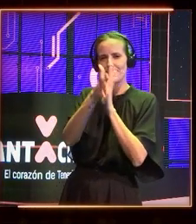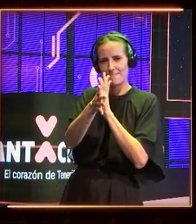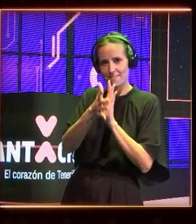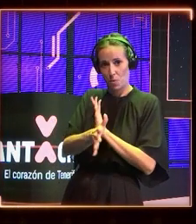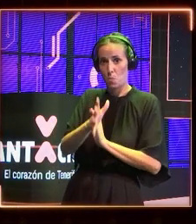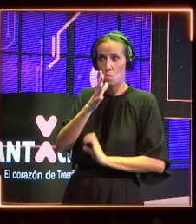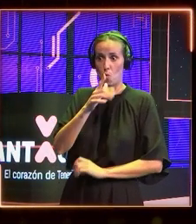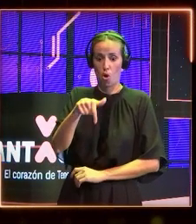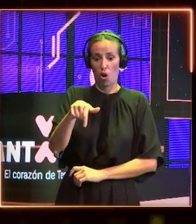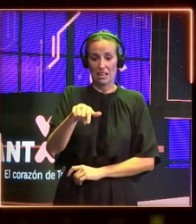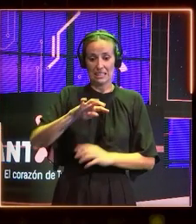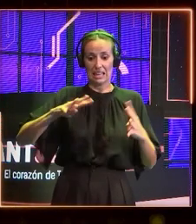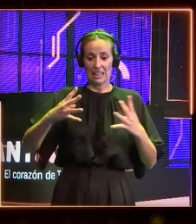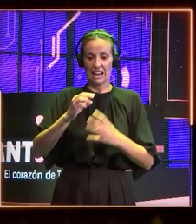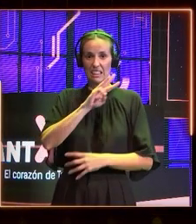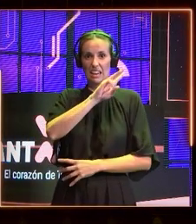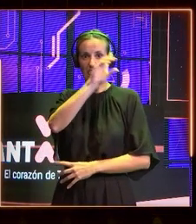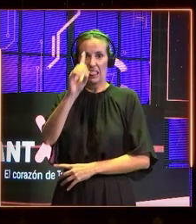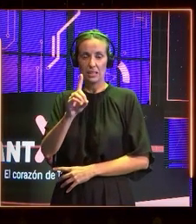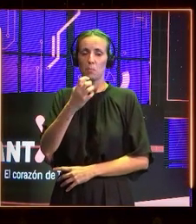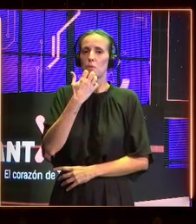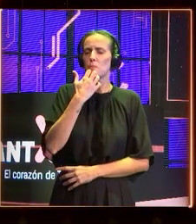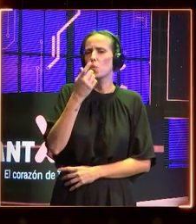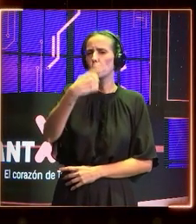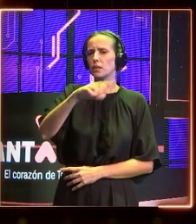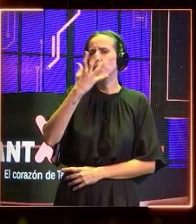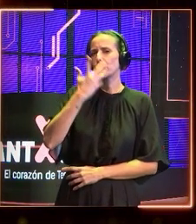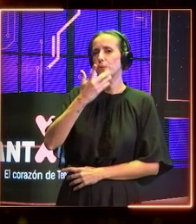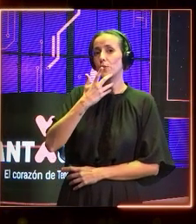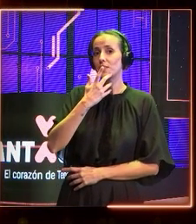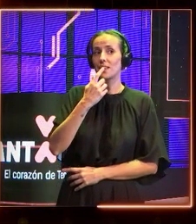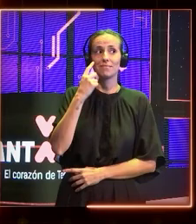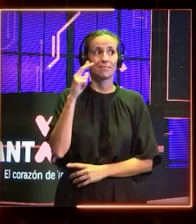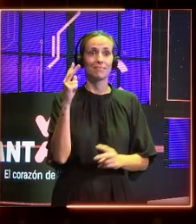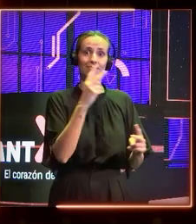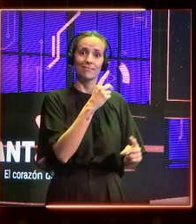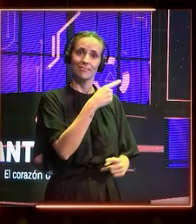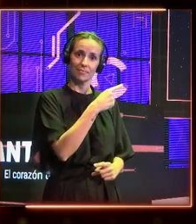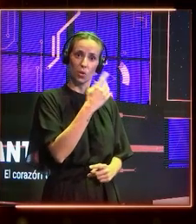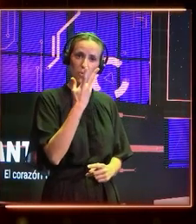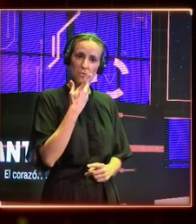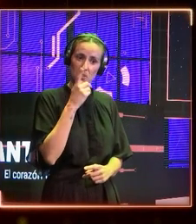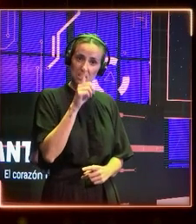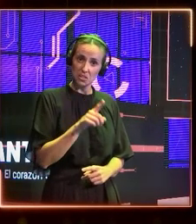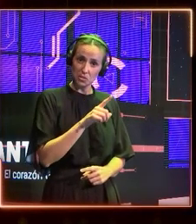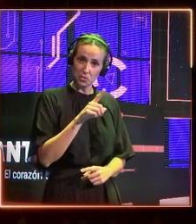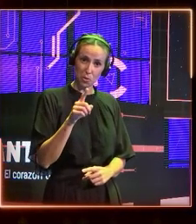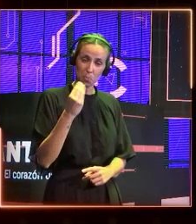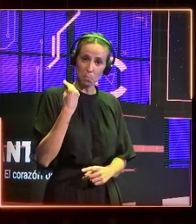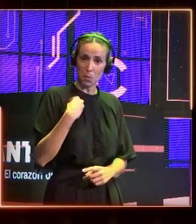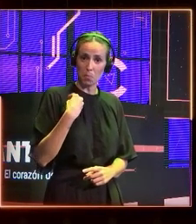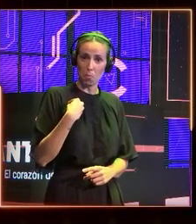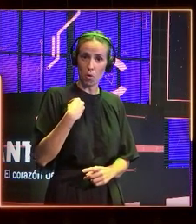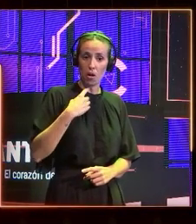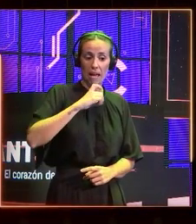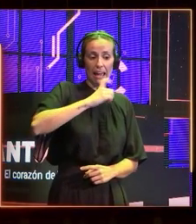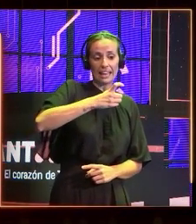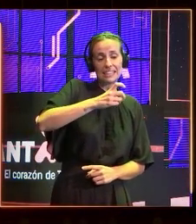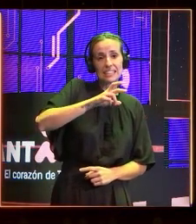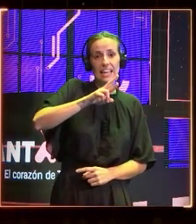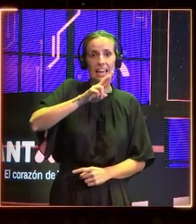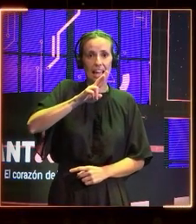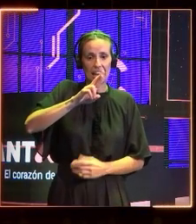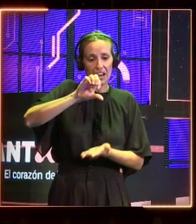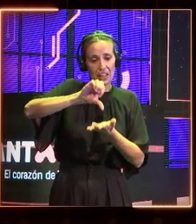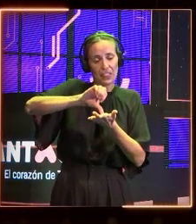alrededor de este internet 3D no sé si os suenan estas iniciales donde la la la la xr